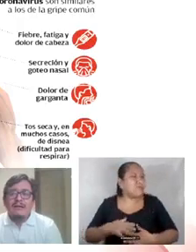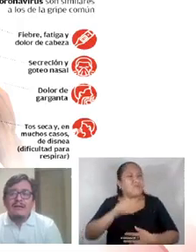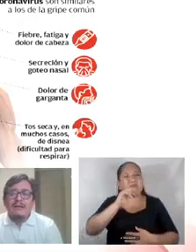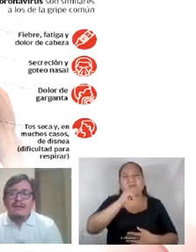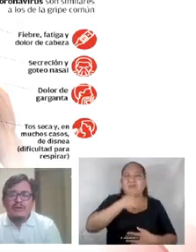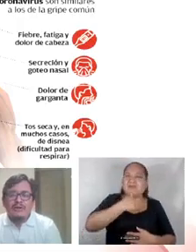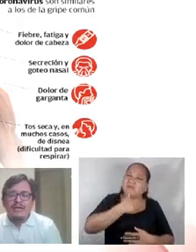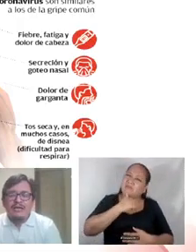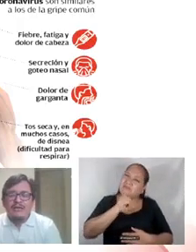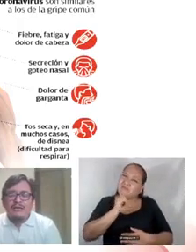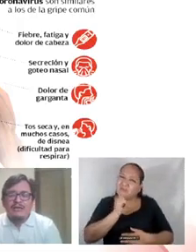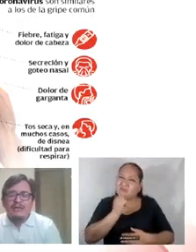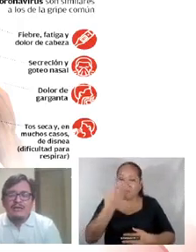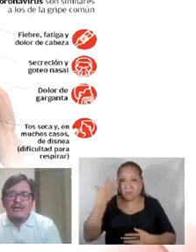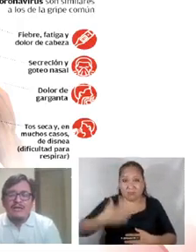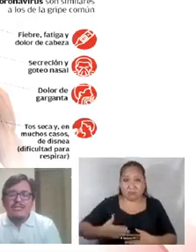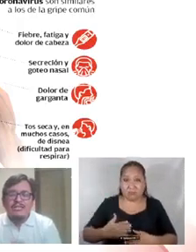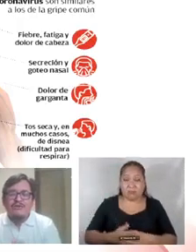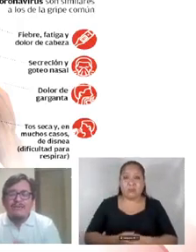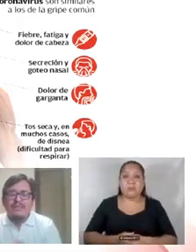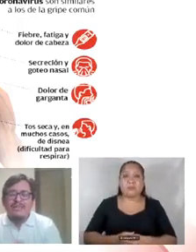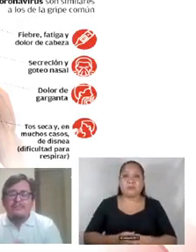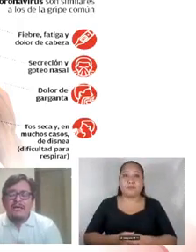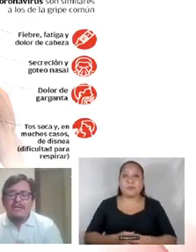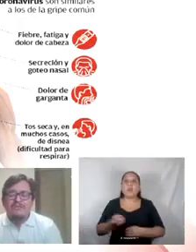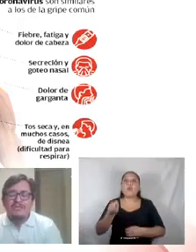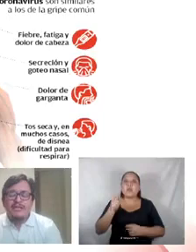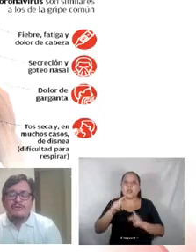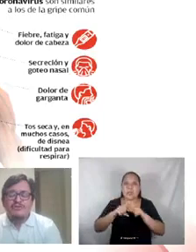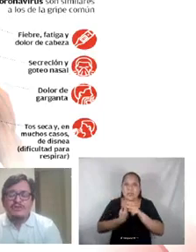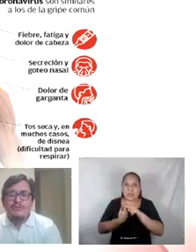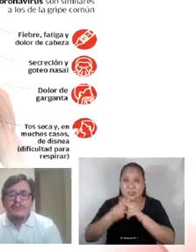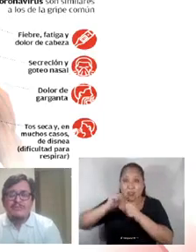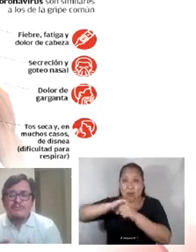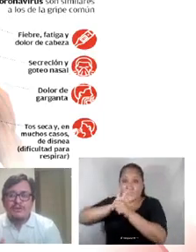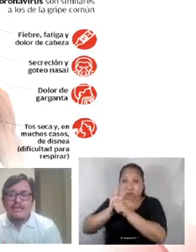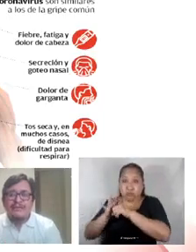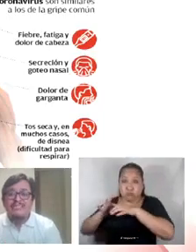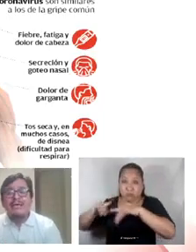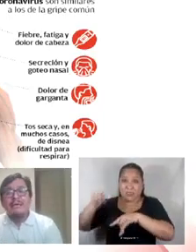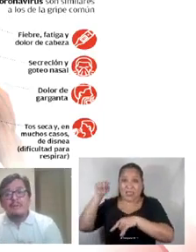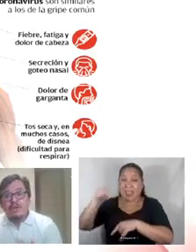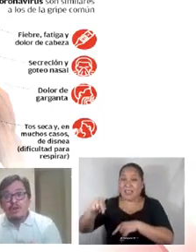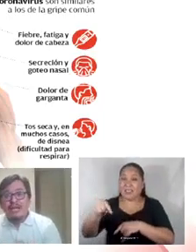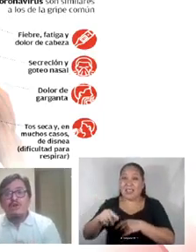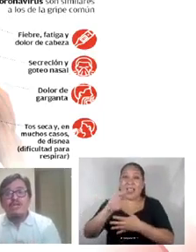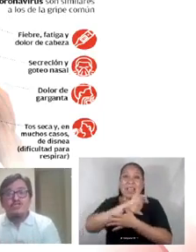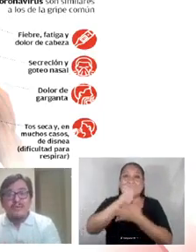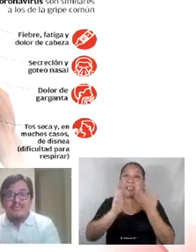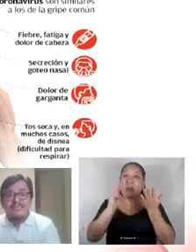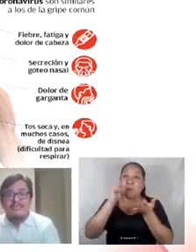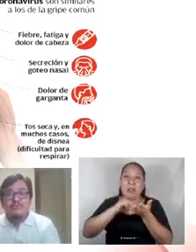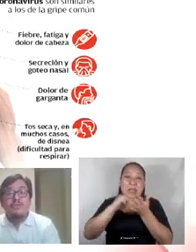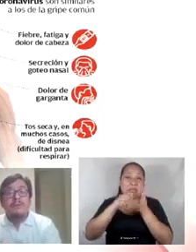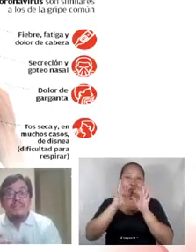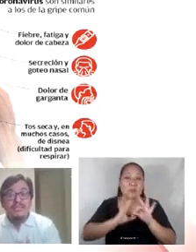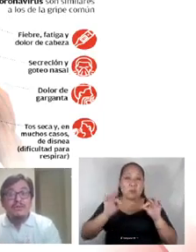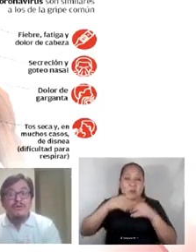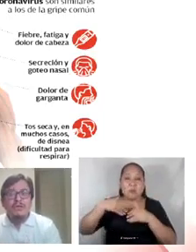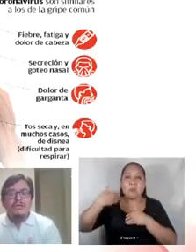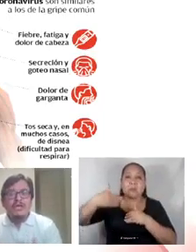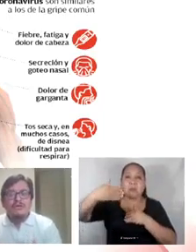Y eran porque al inicio de la pandemia esos eran los síntomas más importantes, pero a lo largo de los meses